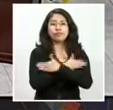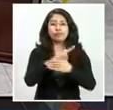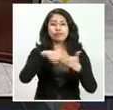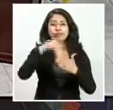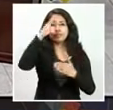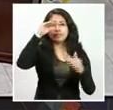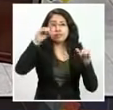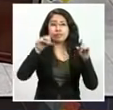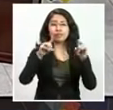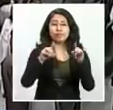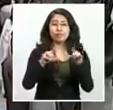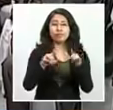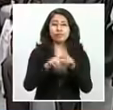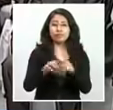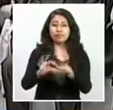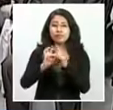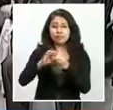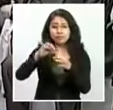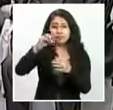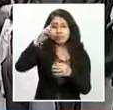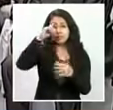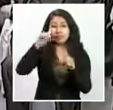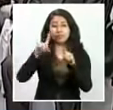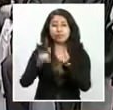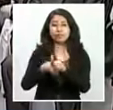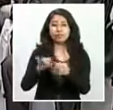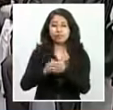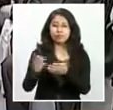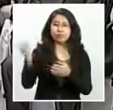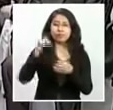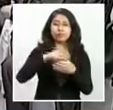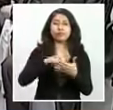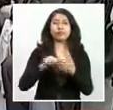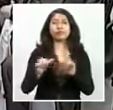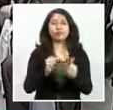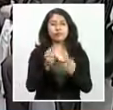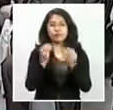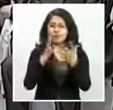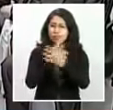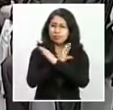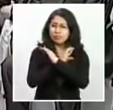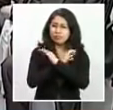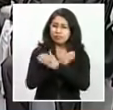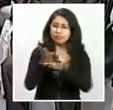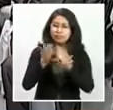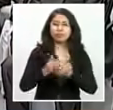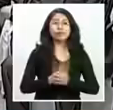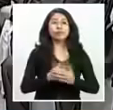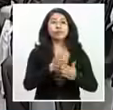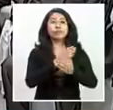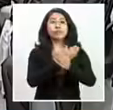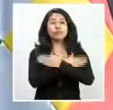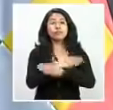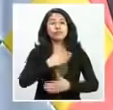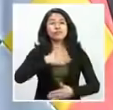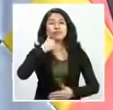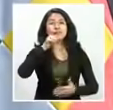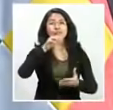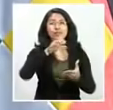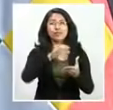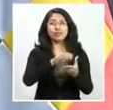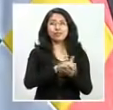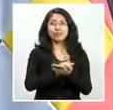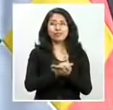hermanos del Pacto de Unidad que realzan nuestro acto con mucho cariño y afecto. Saludo a mi esposa,